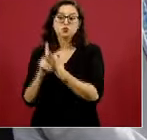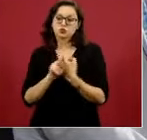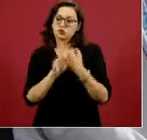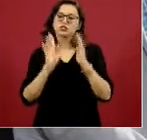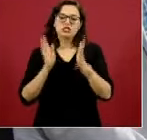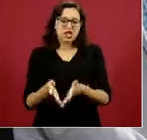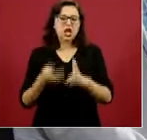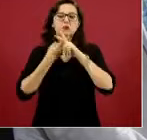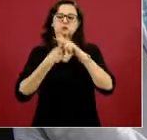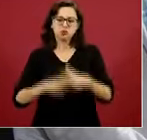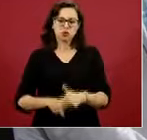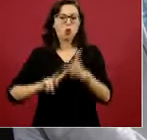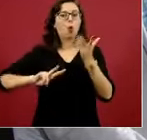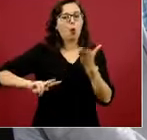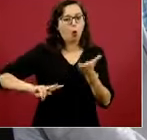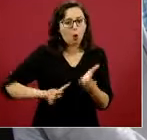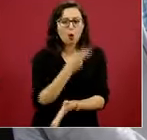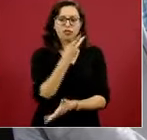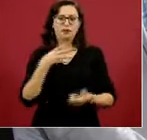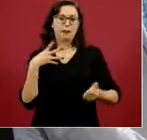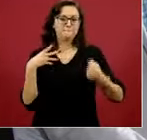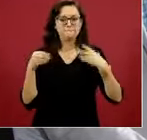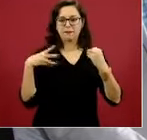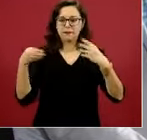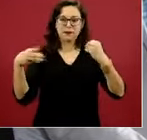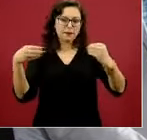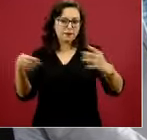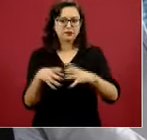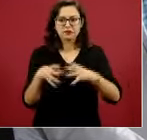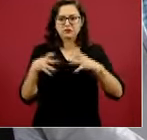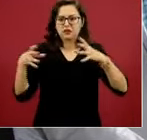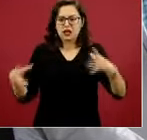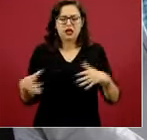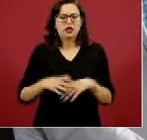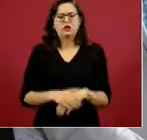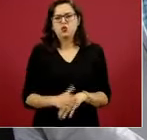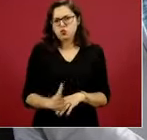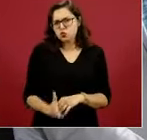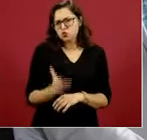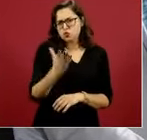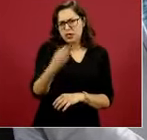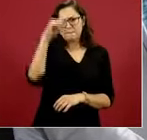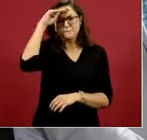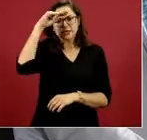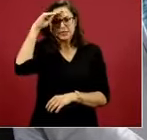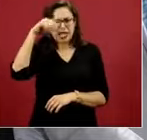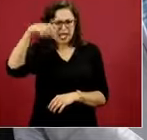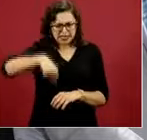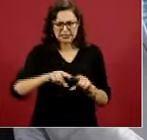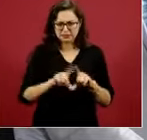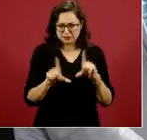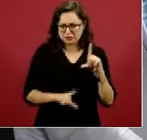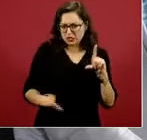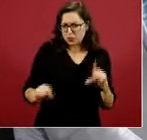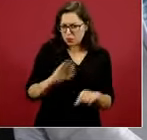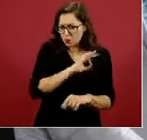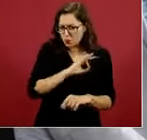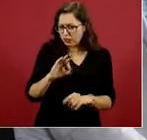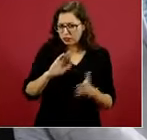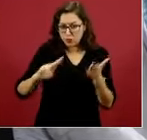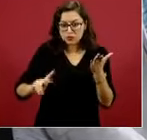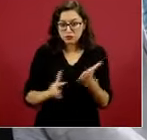rebrote. Dentro de las expectativas o escenarios que ustedes tienen, ¿cuál es la factibilidad? Bueno, ya tenemos